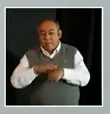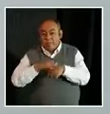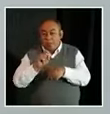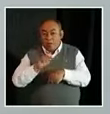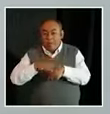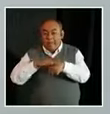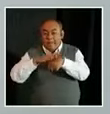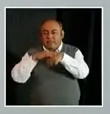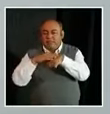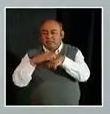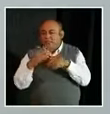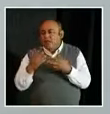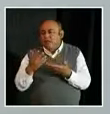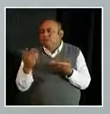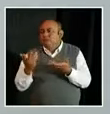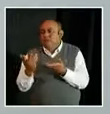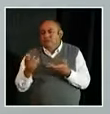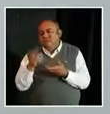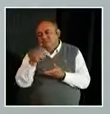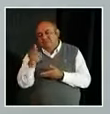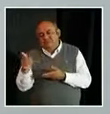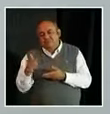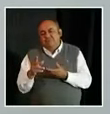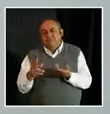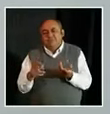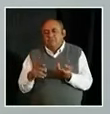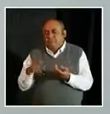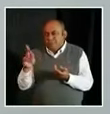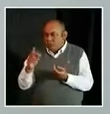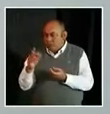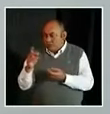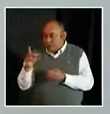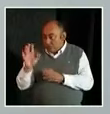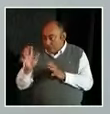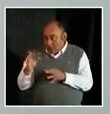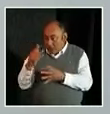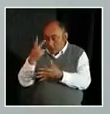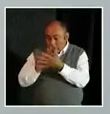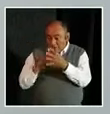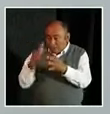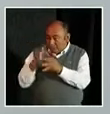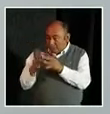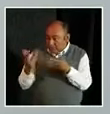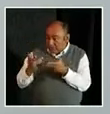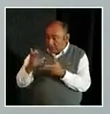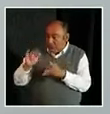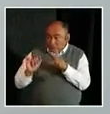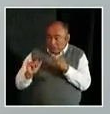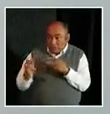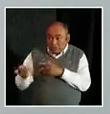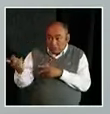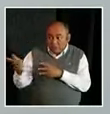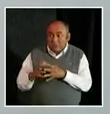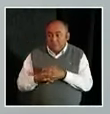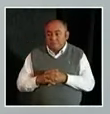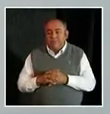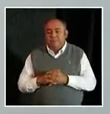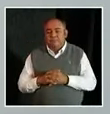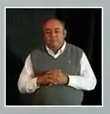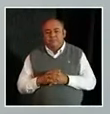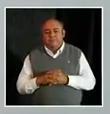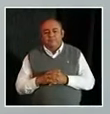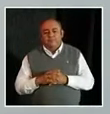este programa de recompensas, si se hicieron o no se hicieron y cuáles fueron los parámetros que se siguieron. Bueno, la